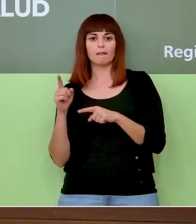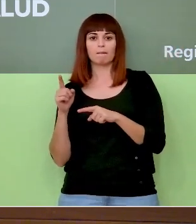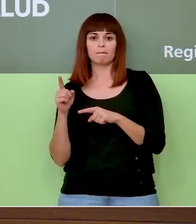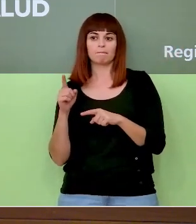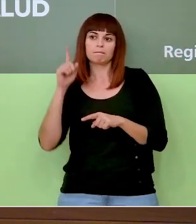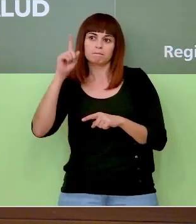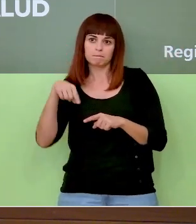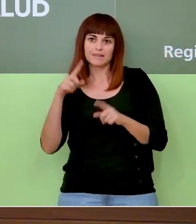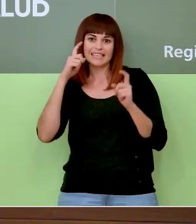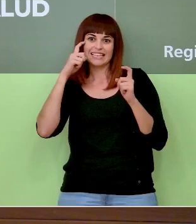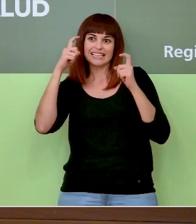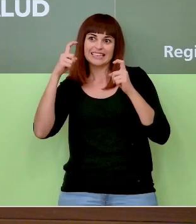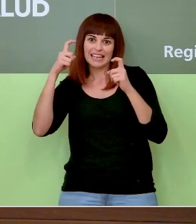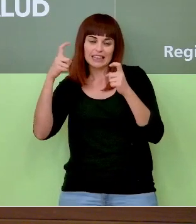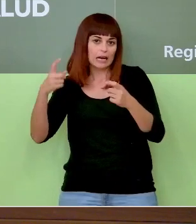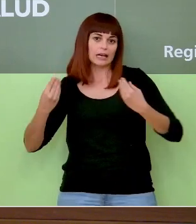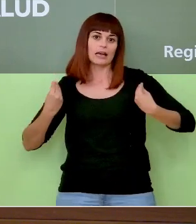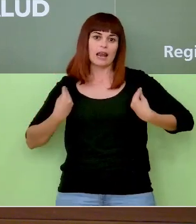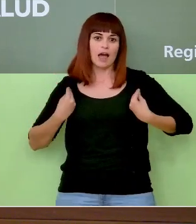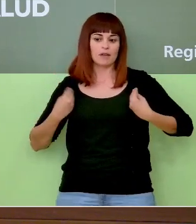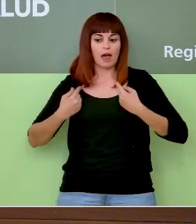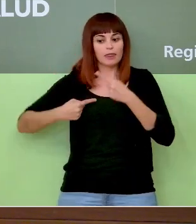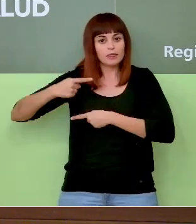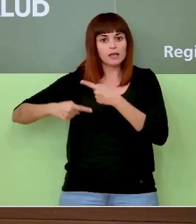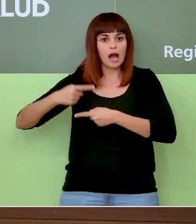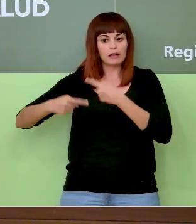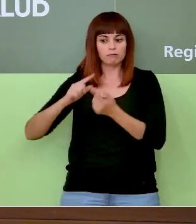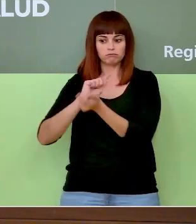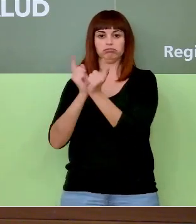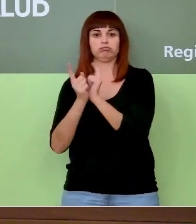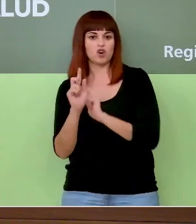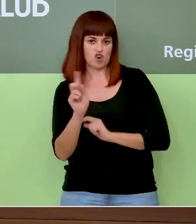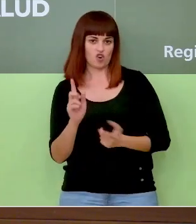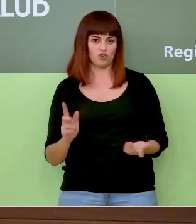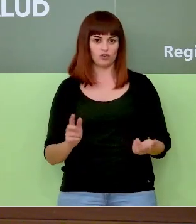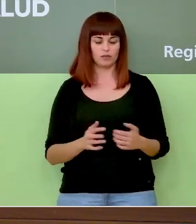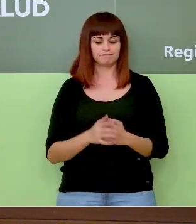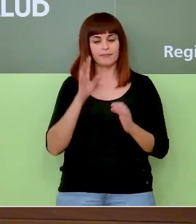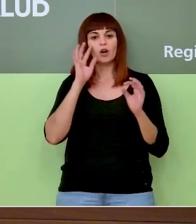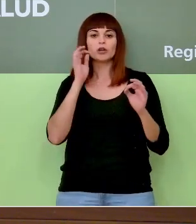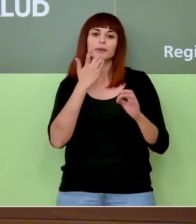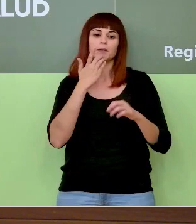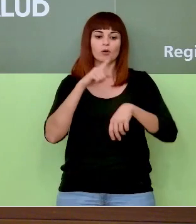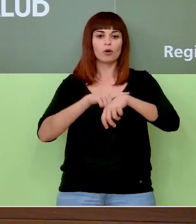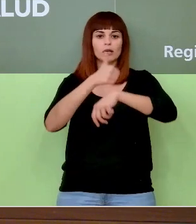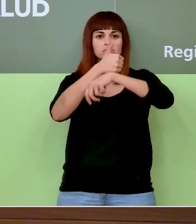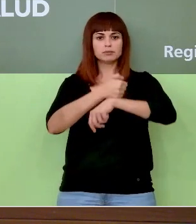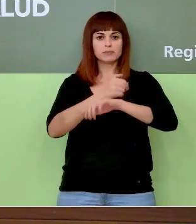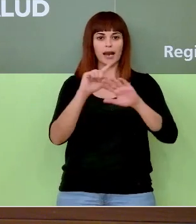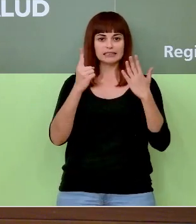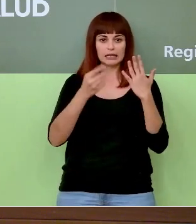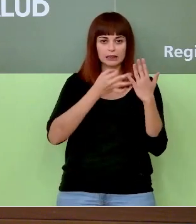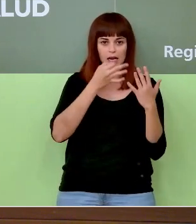menor alteración posible de la vida diaria de las personas. Lógicamente, si pusiéramos un toque de queda a las 6 de la